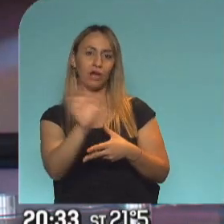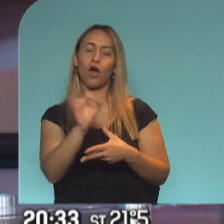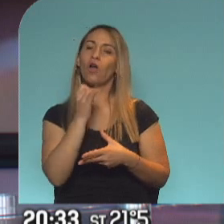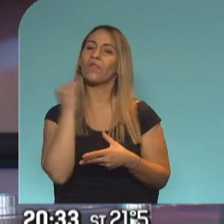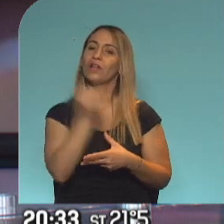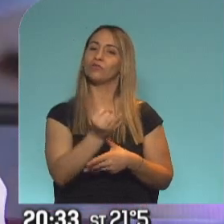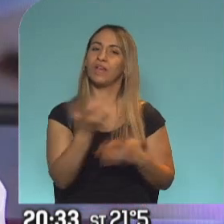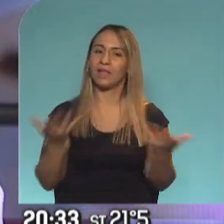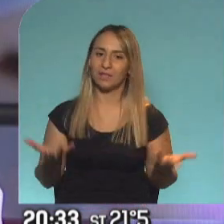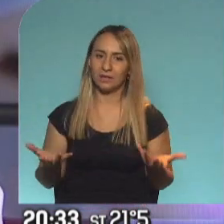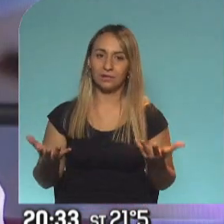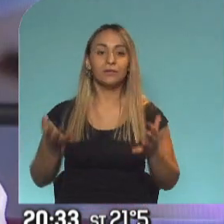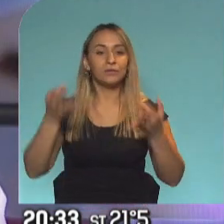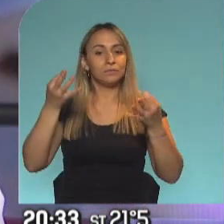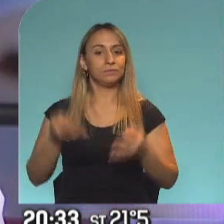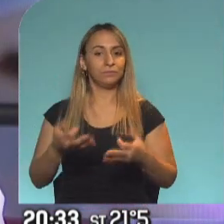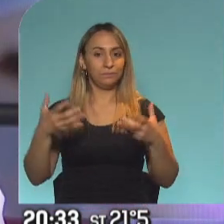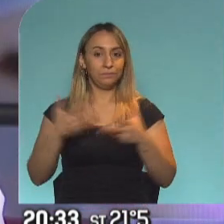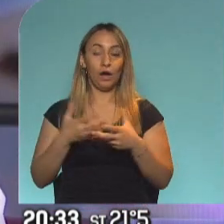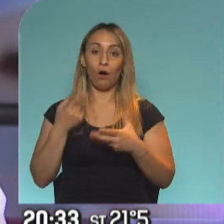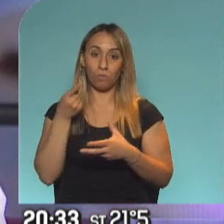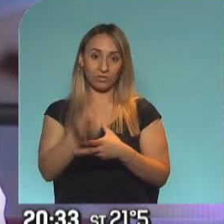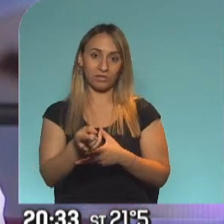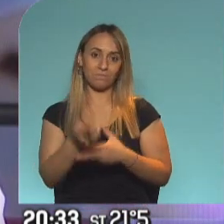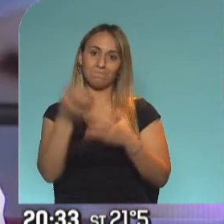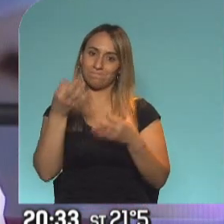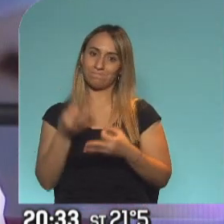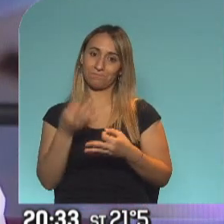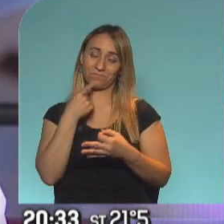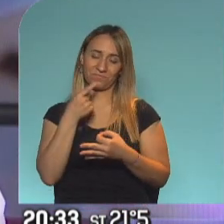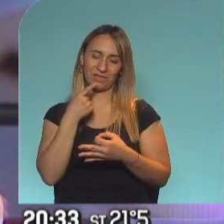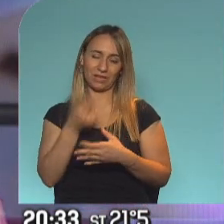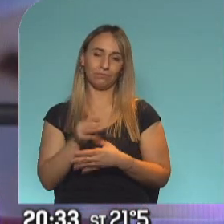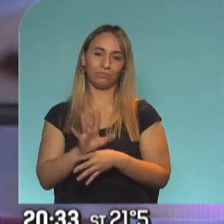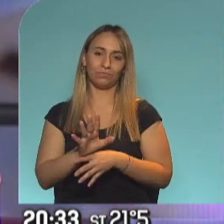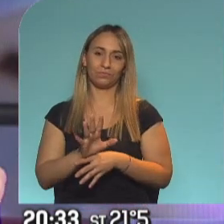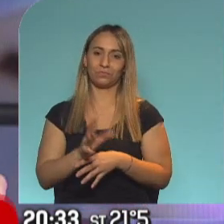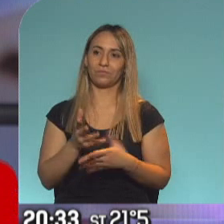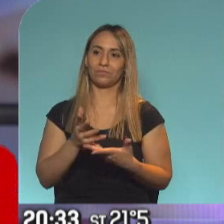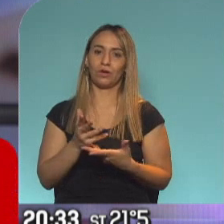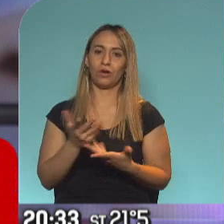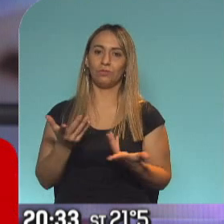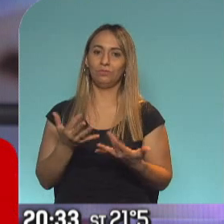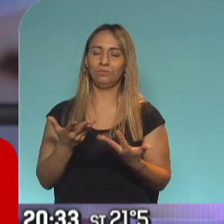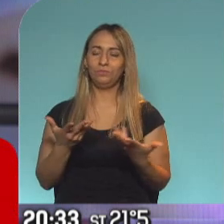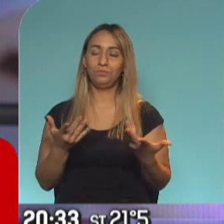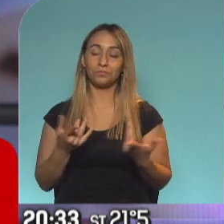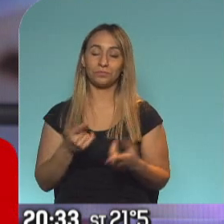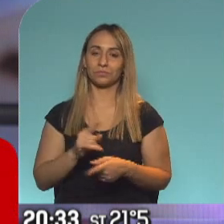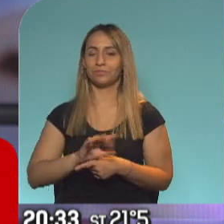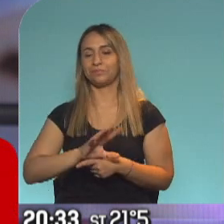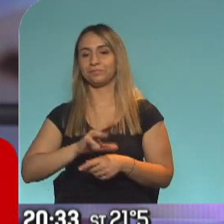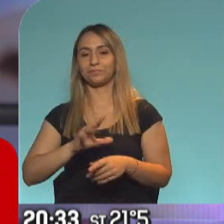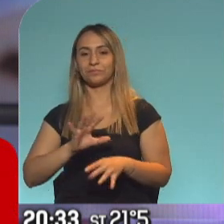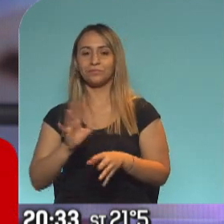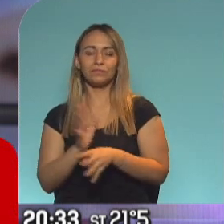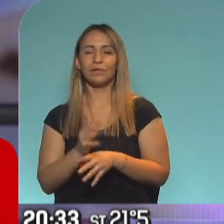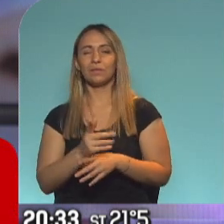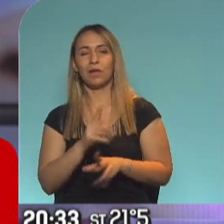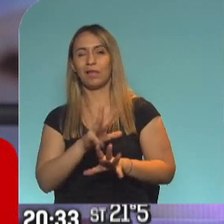por la oposición? Bueno, la oposición directamente boicoteadas, podríamos decir, bien, por la oposición porque no llamó a no participar